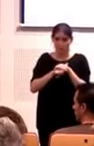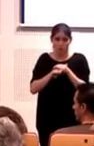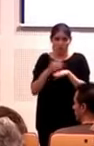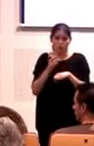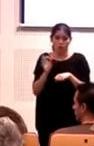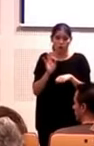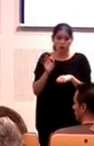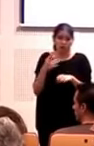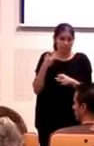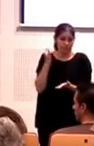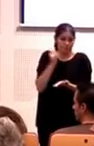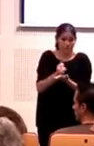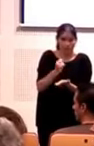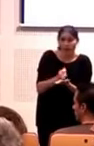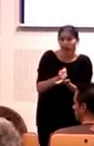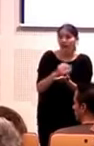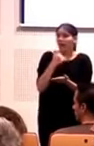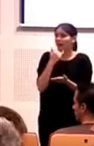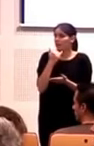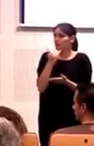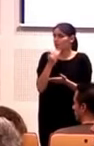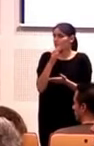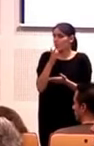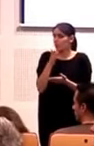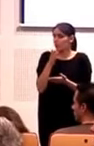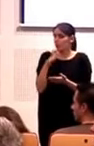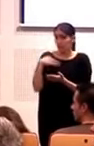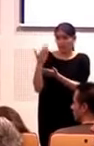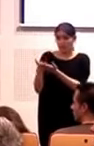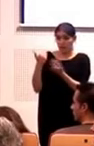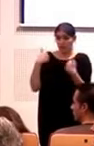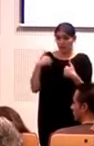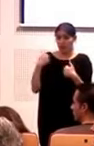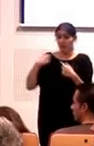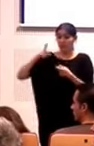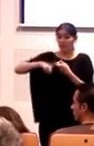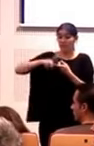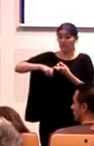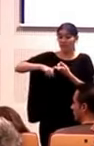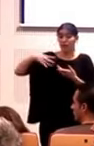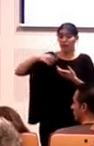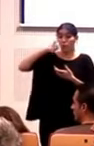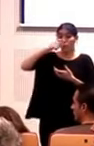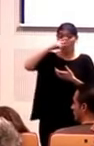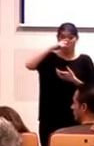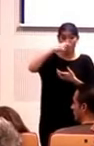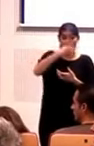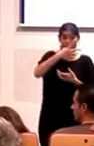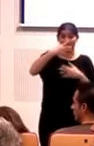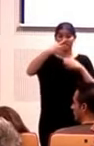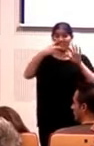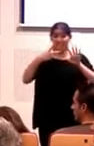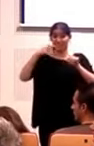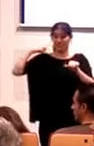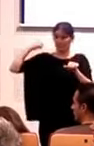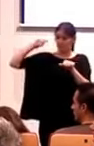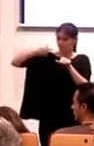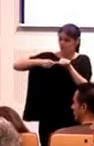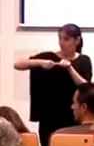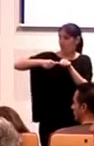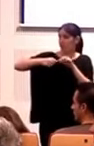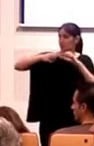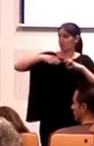relación, probar todas esas cosas, porque la he tenido casada 47 años, pero luego cuando me he quedado